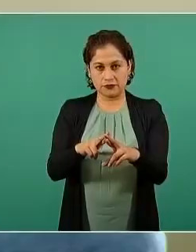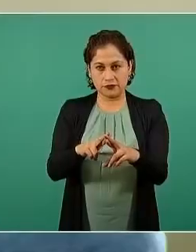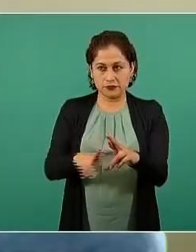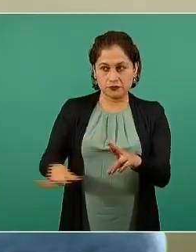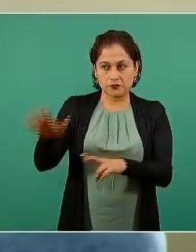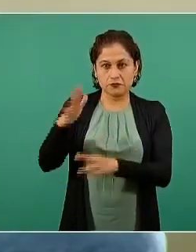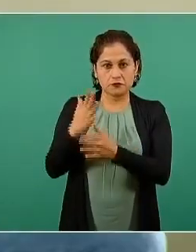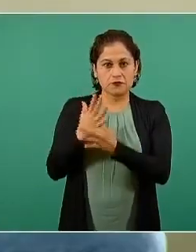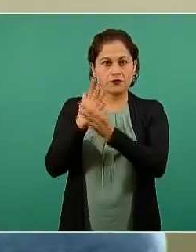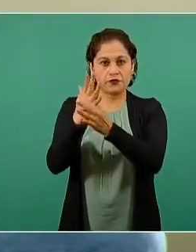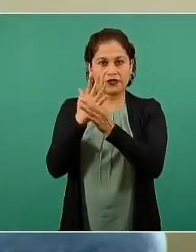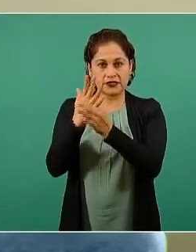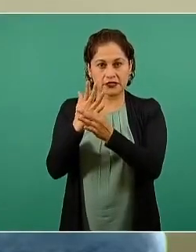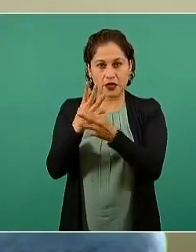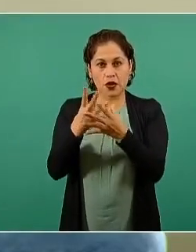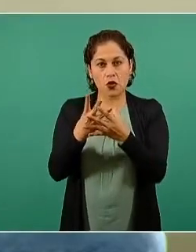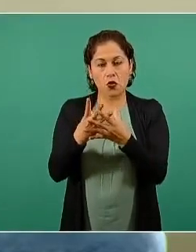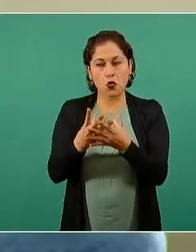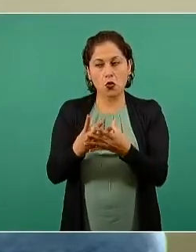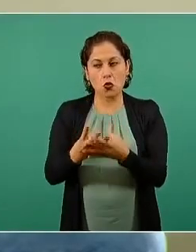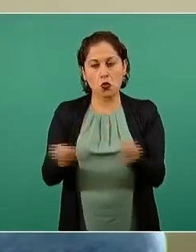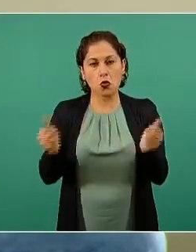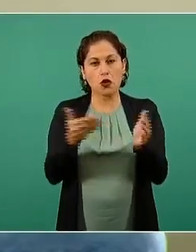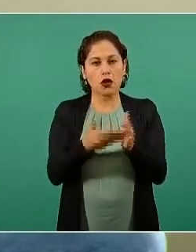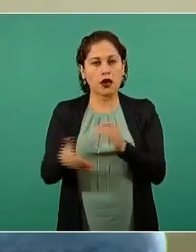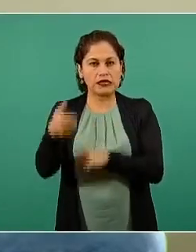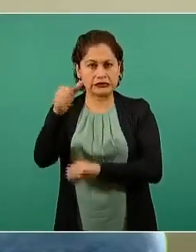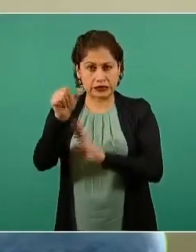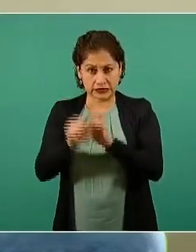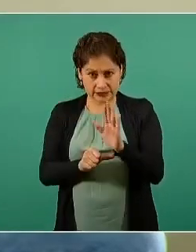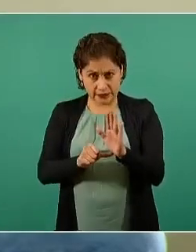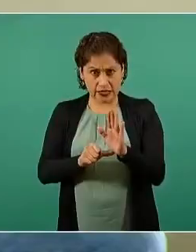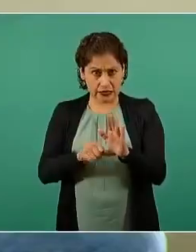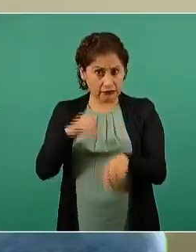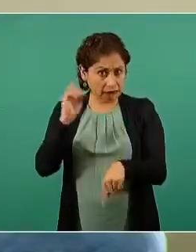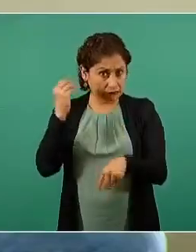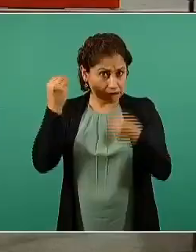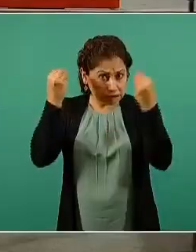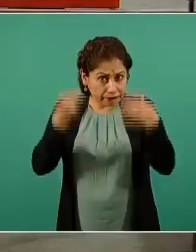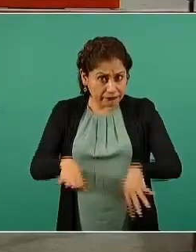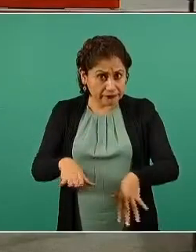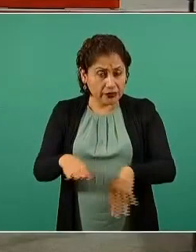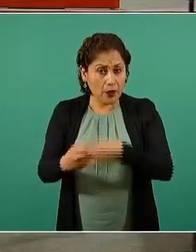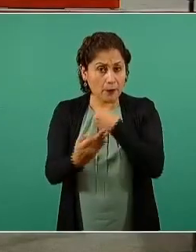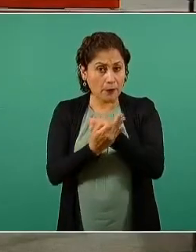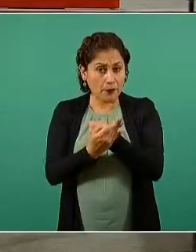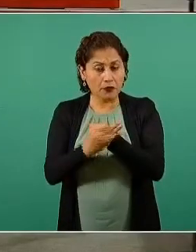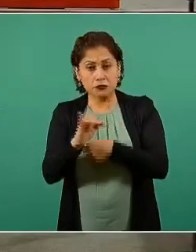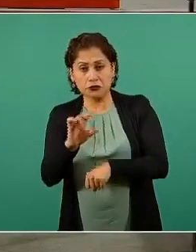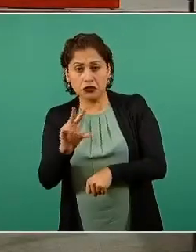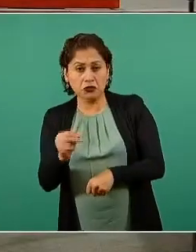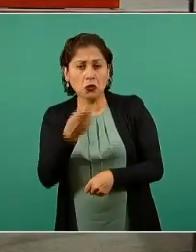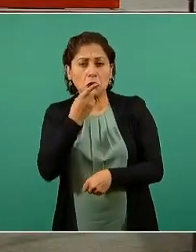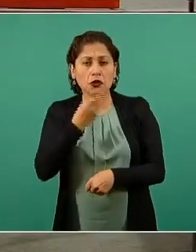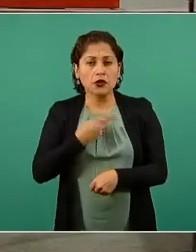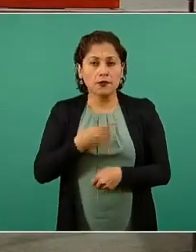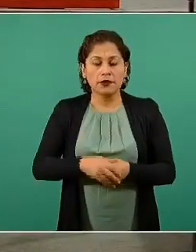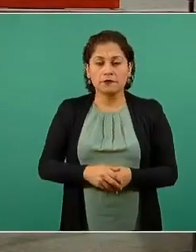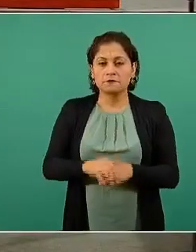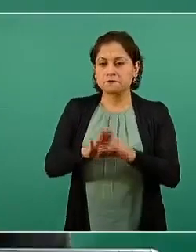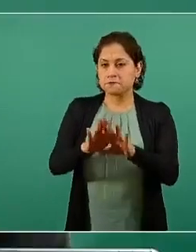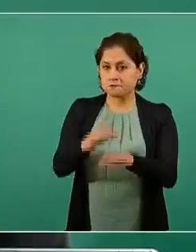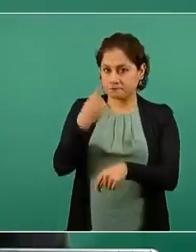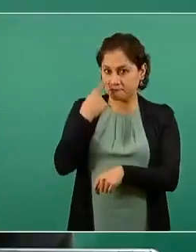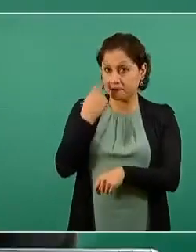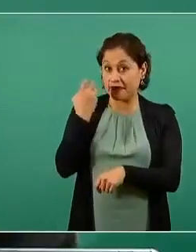6 meses está perdiendo, hay posibilidades de que pierda su efectividad. ¿Qué tan cierto es esto? Esta es información falsa